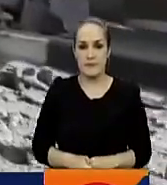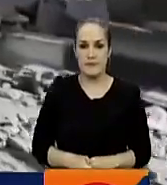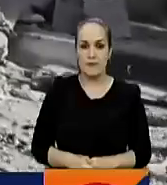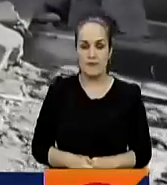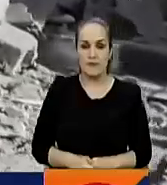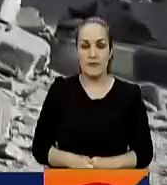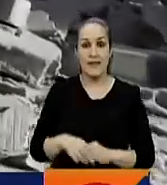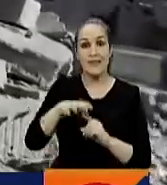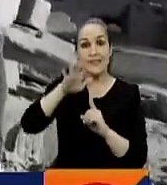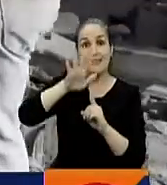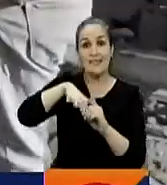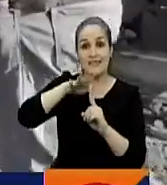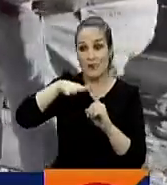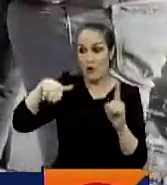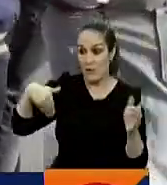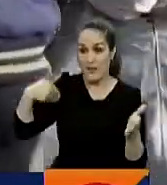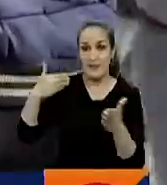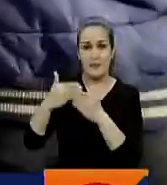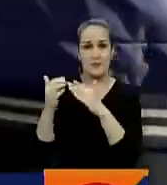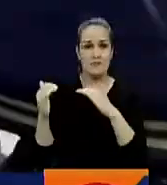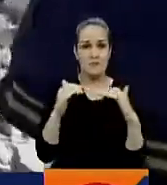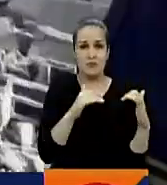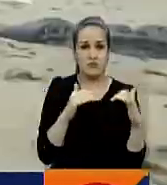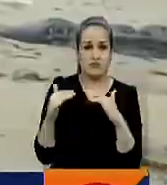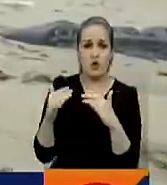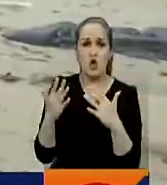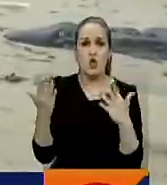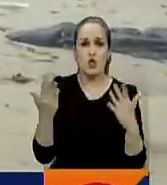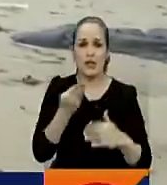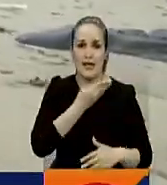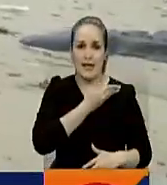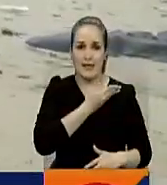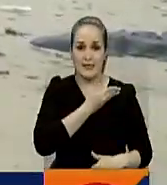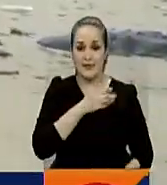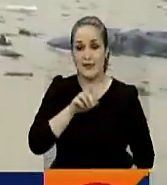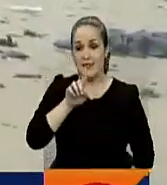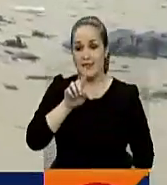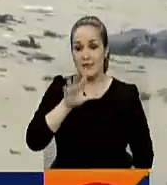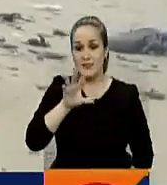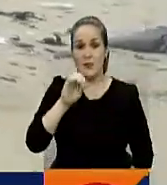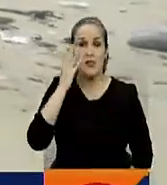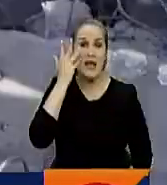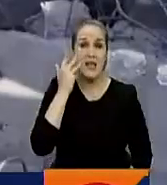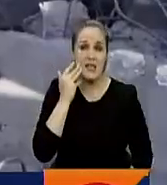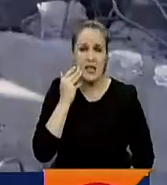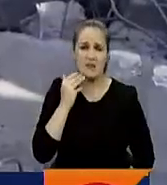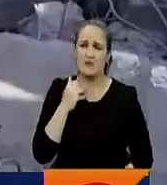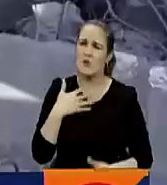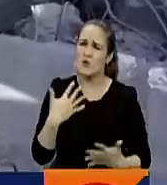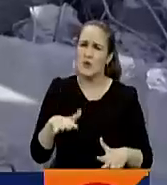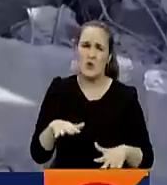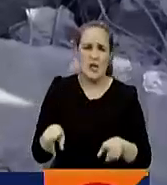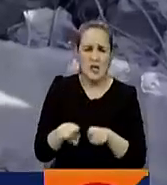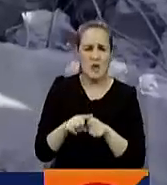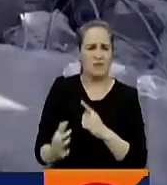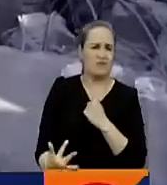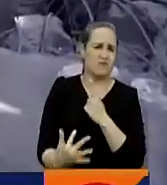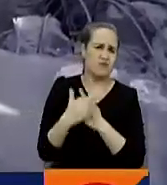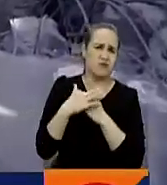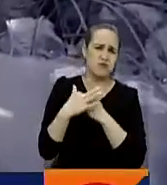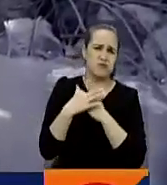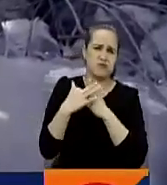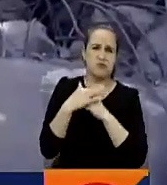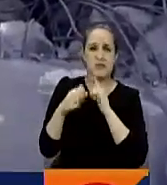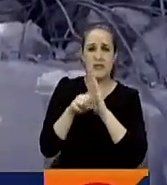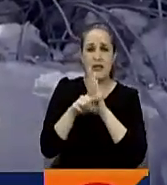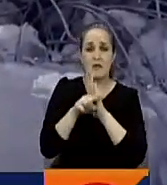5 meses cumple el conflicto armado en la Franja de Gaza. Son 150 días de infierno que han vivido los palestinos y los más perjudicados